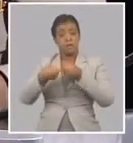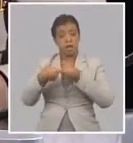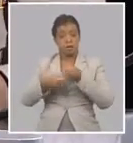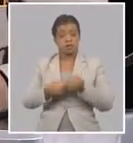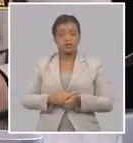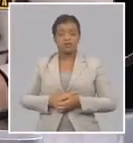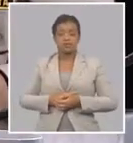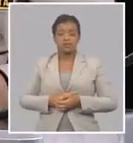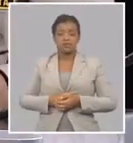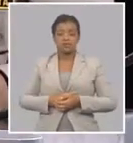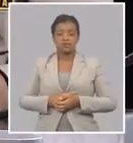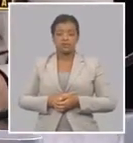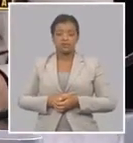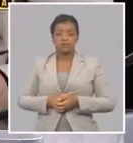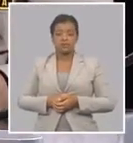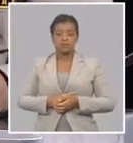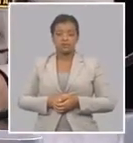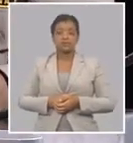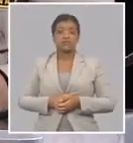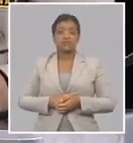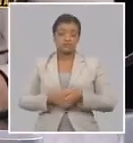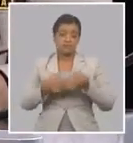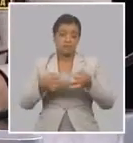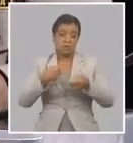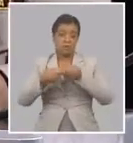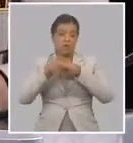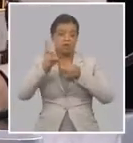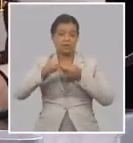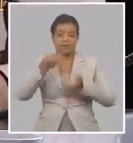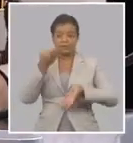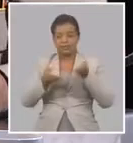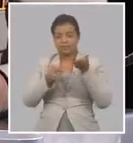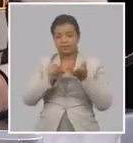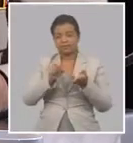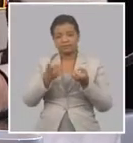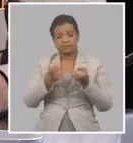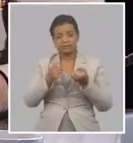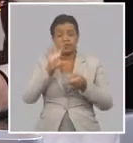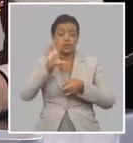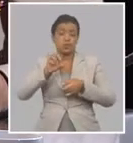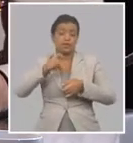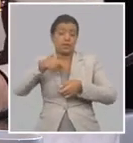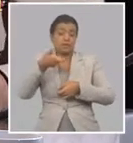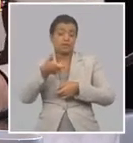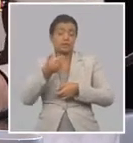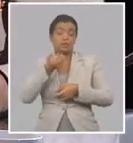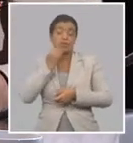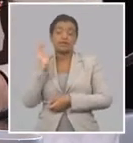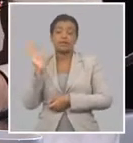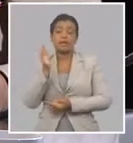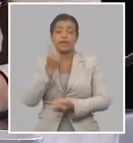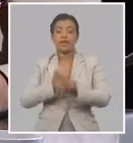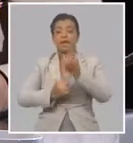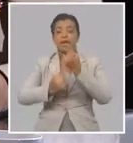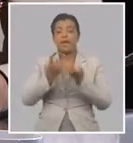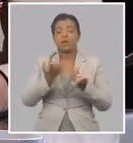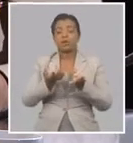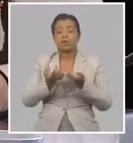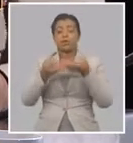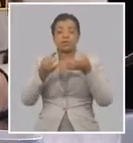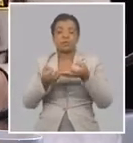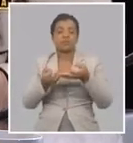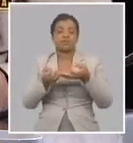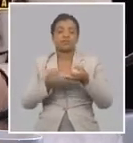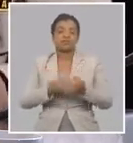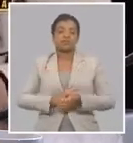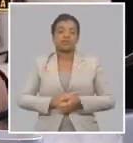que lo que para peso por eso en la excepción de pau se habla de valor de 50 pesos que usted puede traer un artículo que no es esa cantidad y también estará el centro